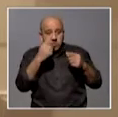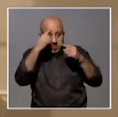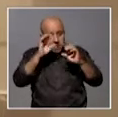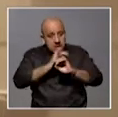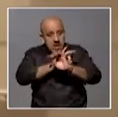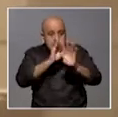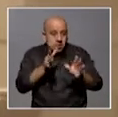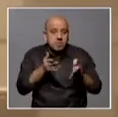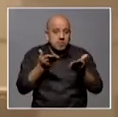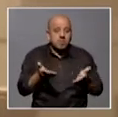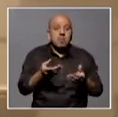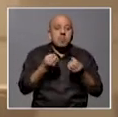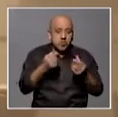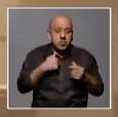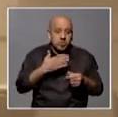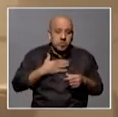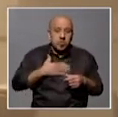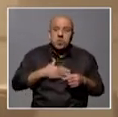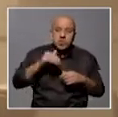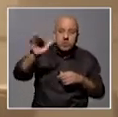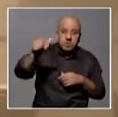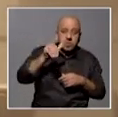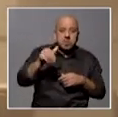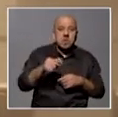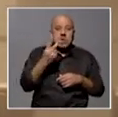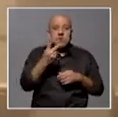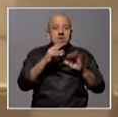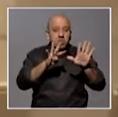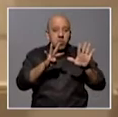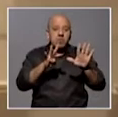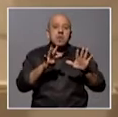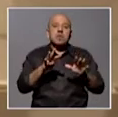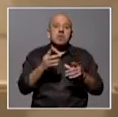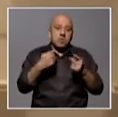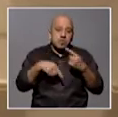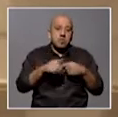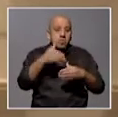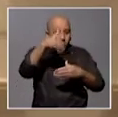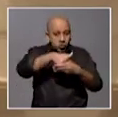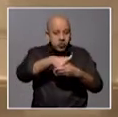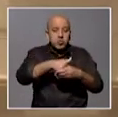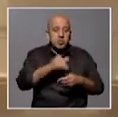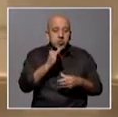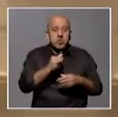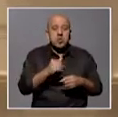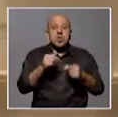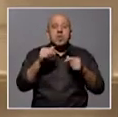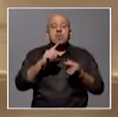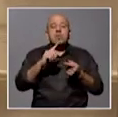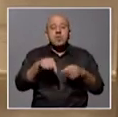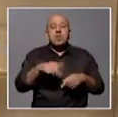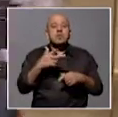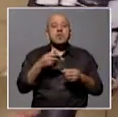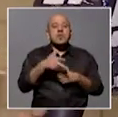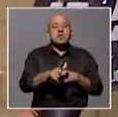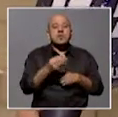elementos arriba de la mesa. Por eso acompañamos el llamado a sala que salió 29 en 29, por lo cual estaremos ahora coordinando la fecha para que eso se